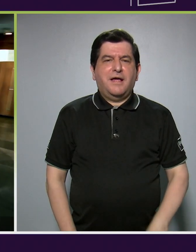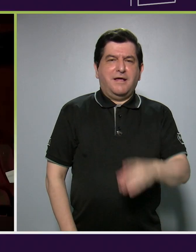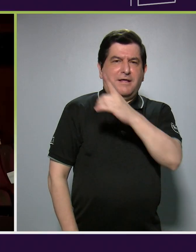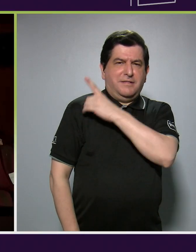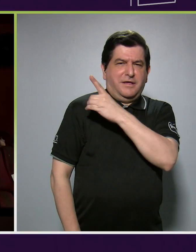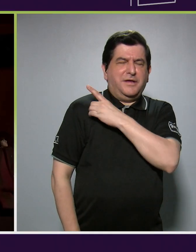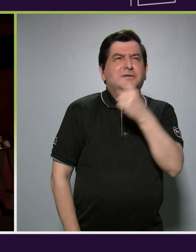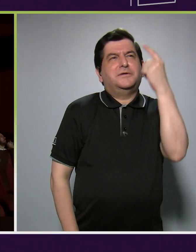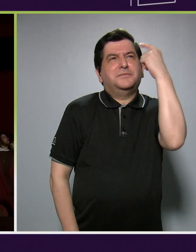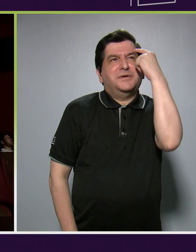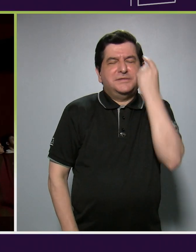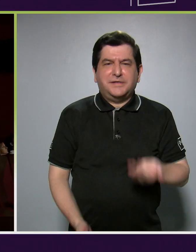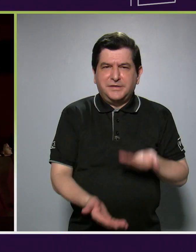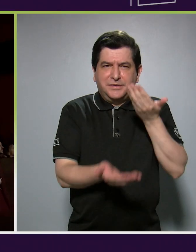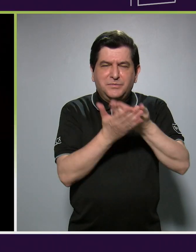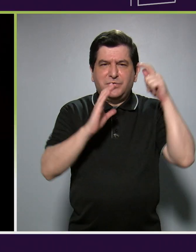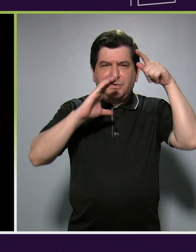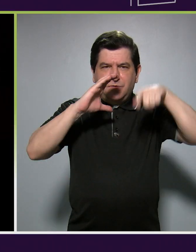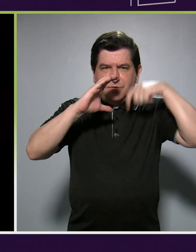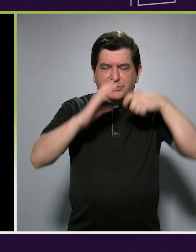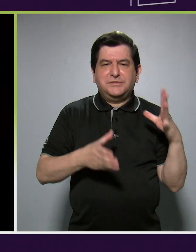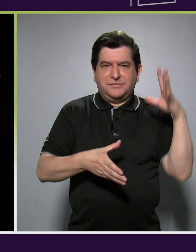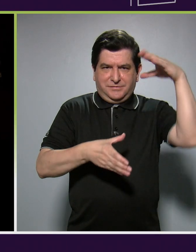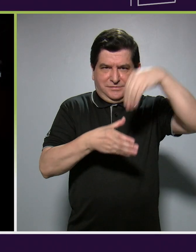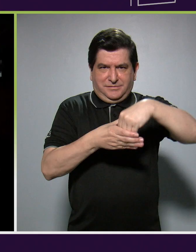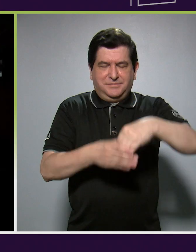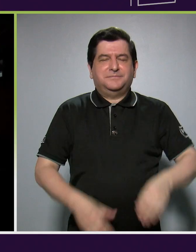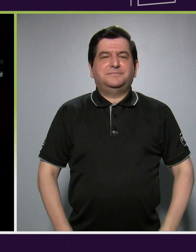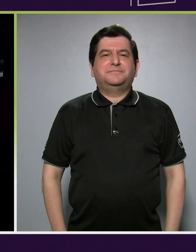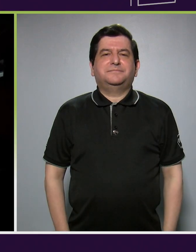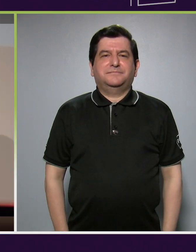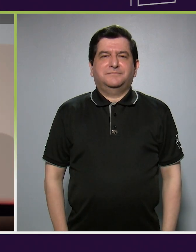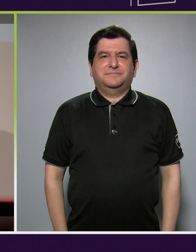a plantear esta propuesta de cine inclusivo.